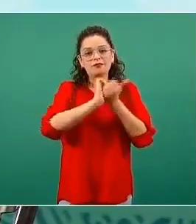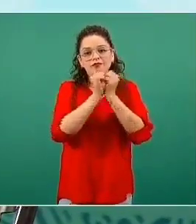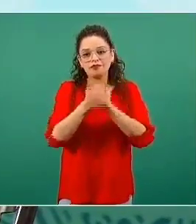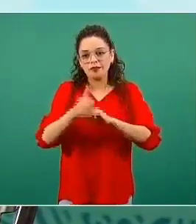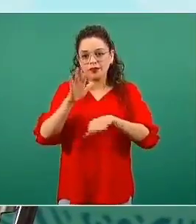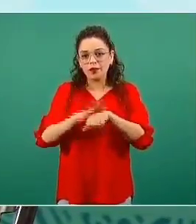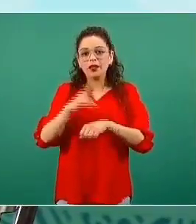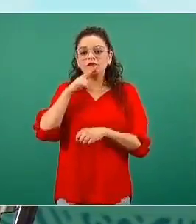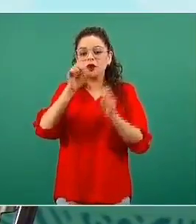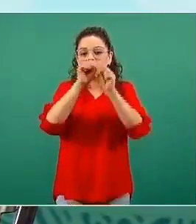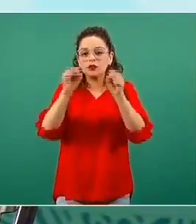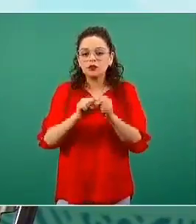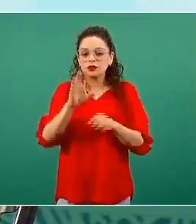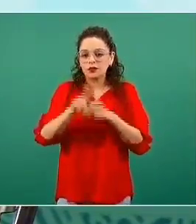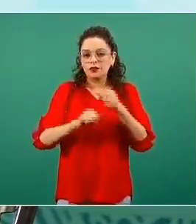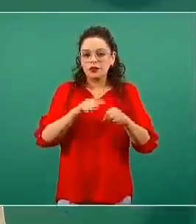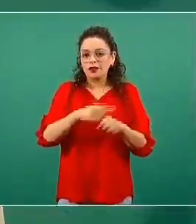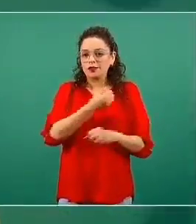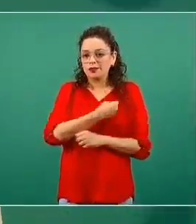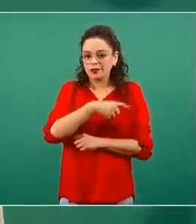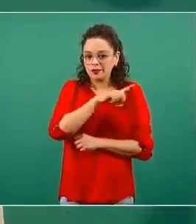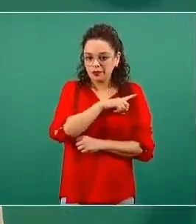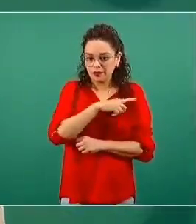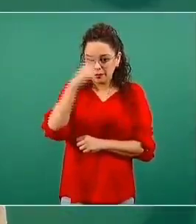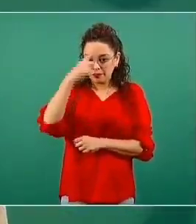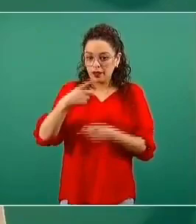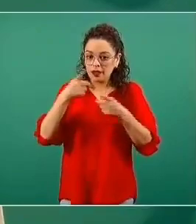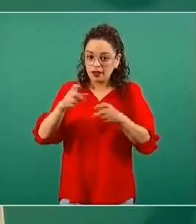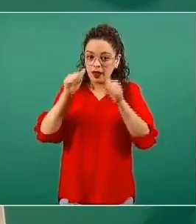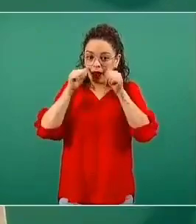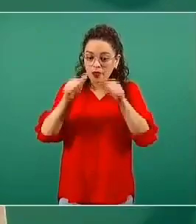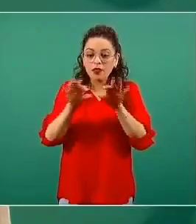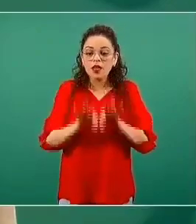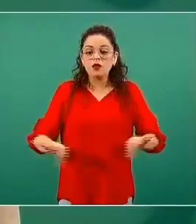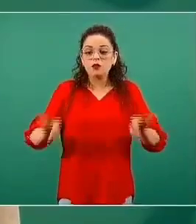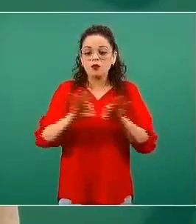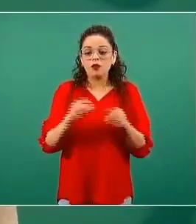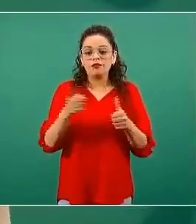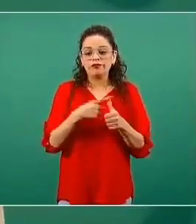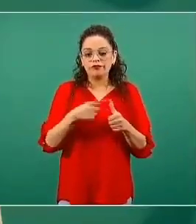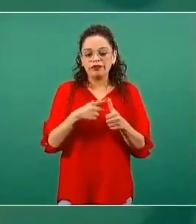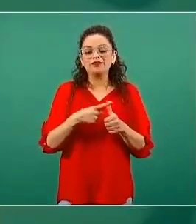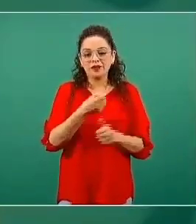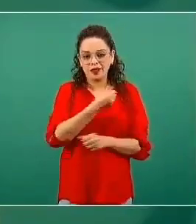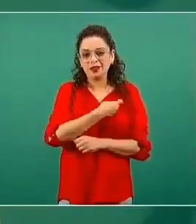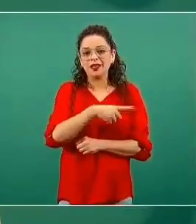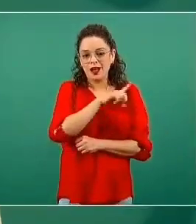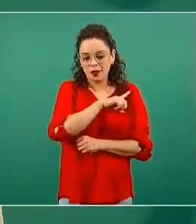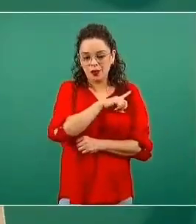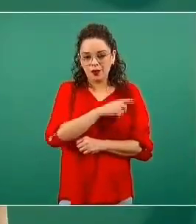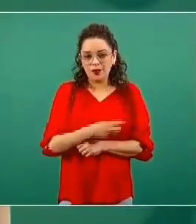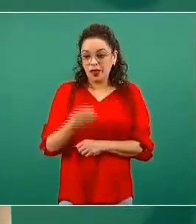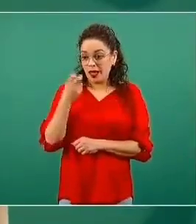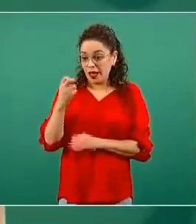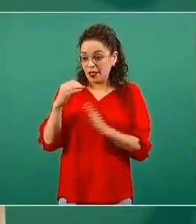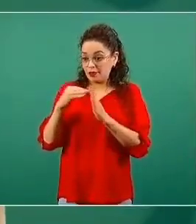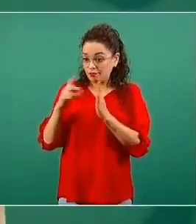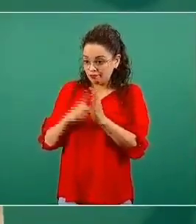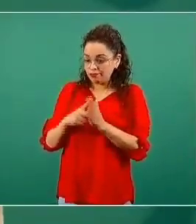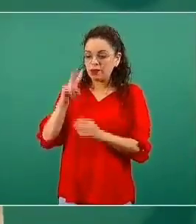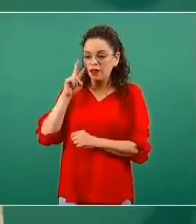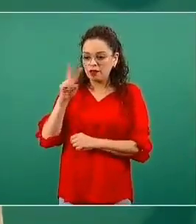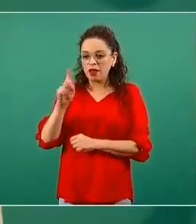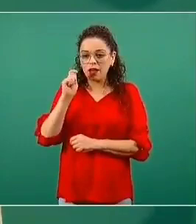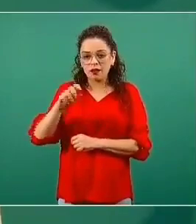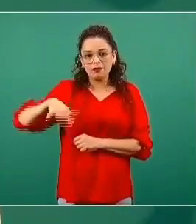de Salud con el modelo de atención primaria de la salud. Este modelo tiene los atributos que han sido mencionados,